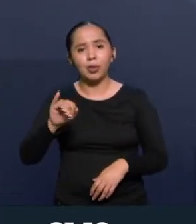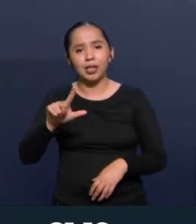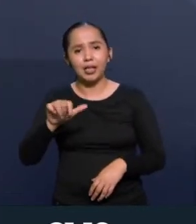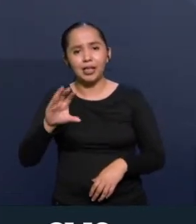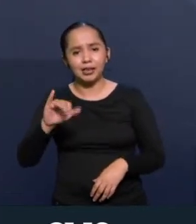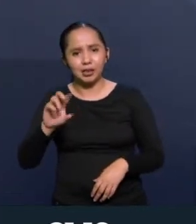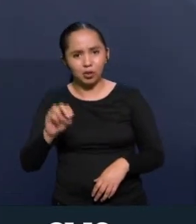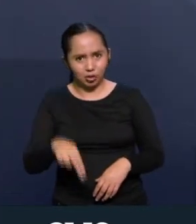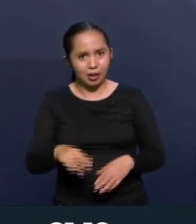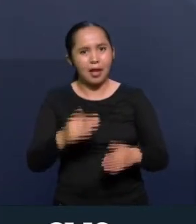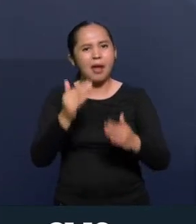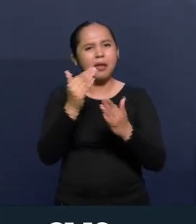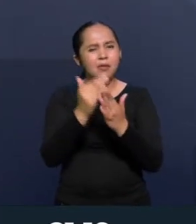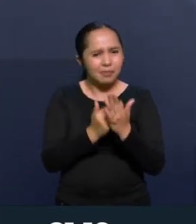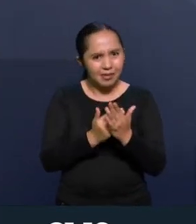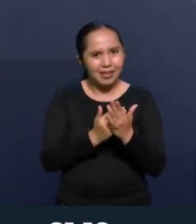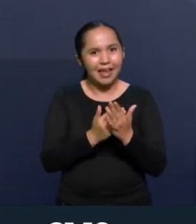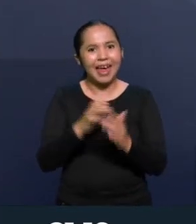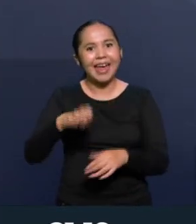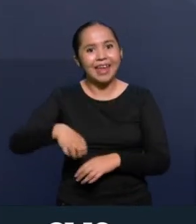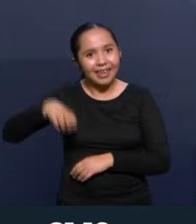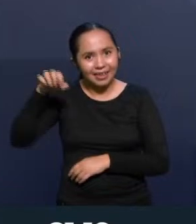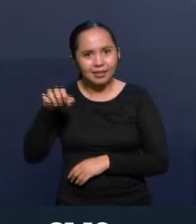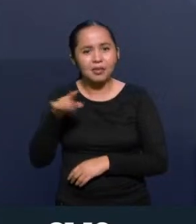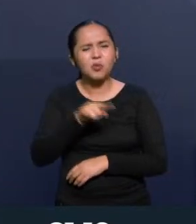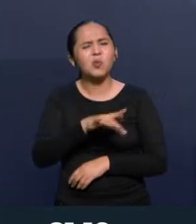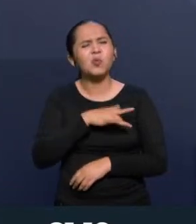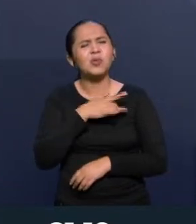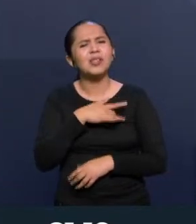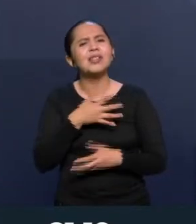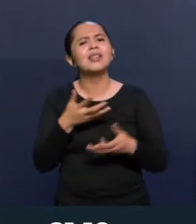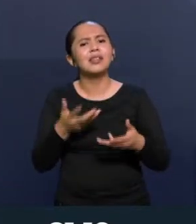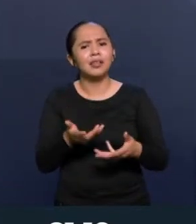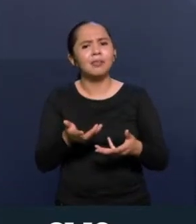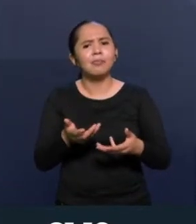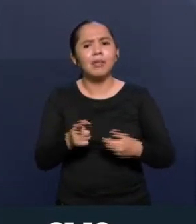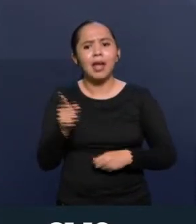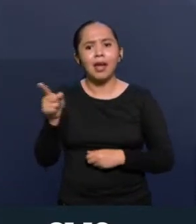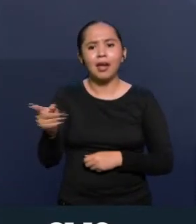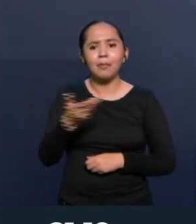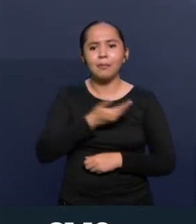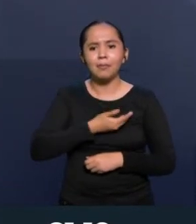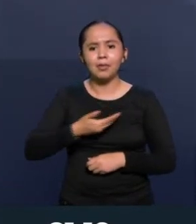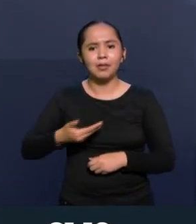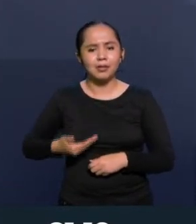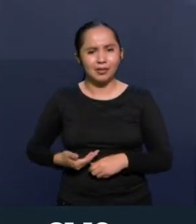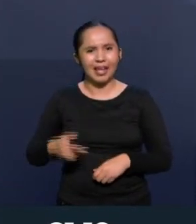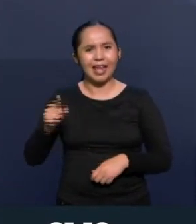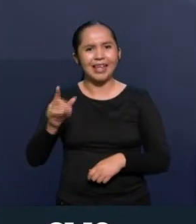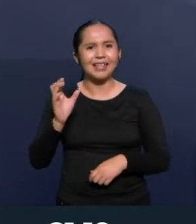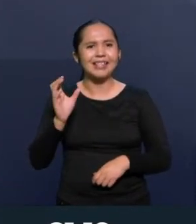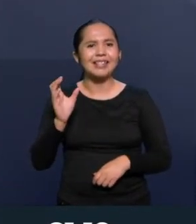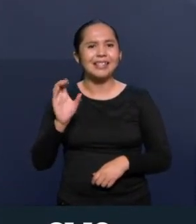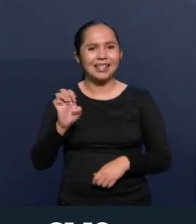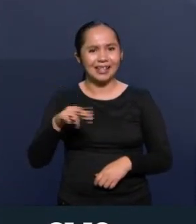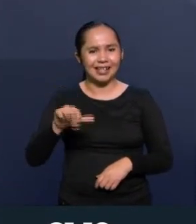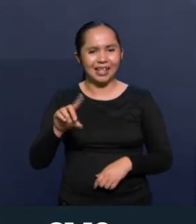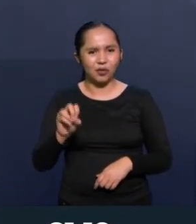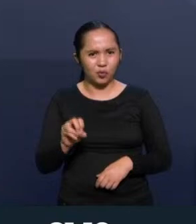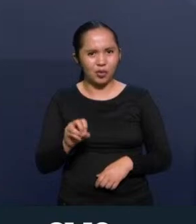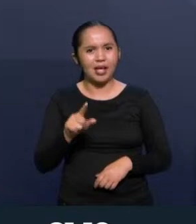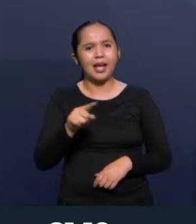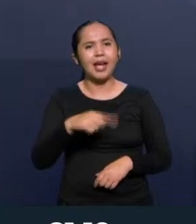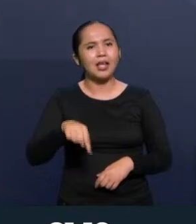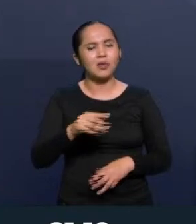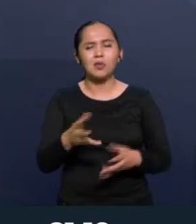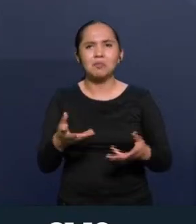magistrados. ¿Qué opinas de este? ¿Qué es? O sea, el presidente de la mesa directiva del Senado lo calificó como una especie de